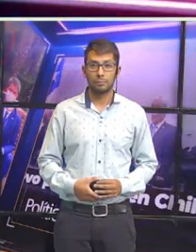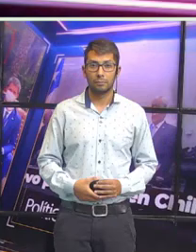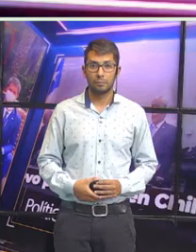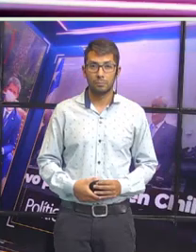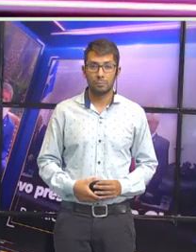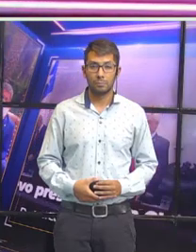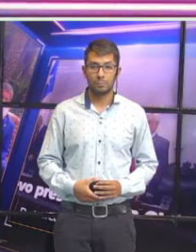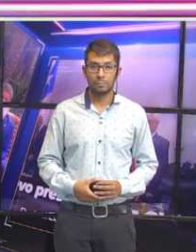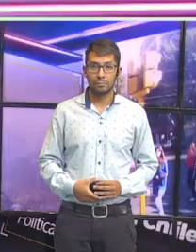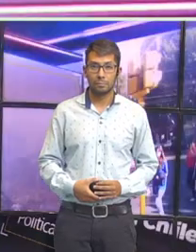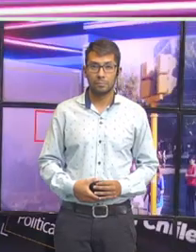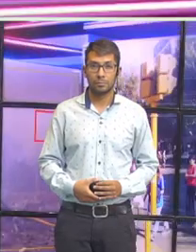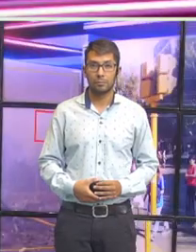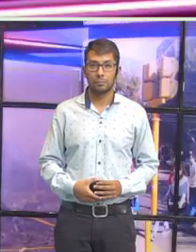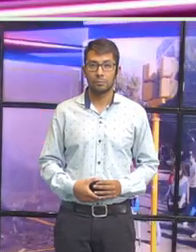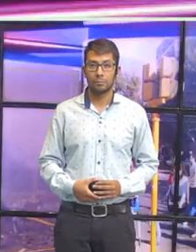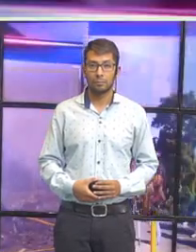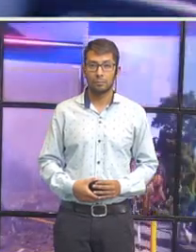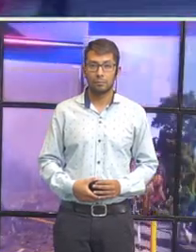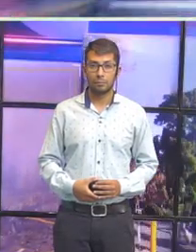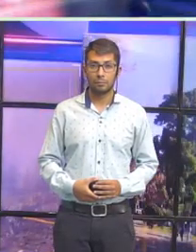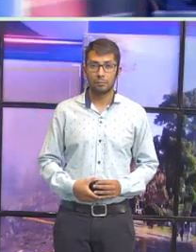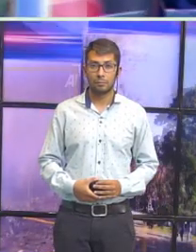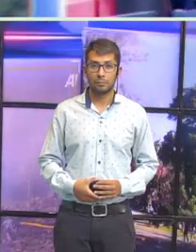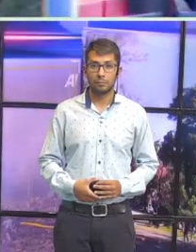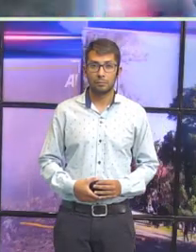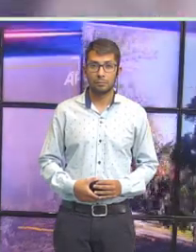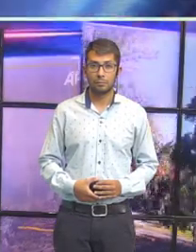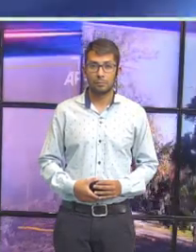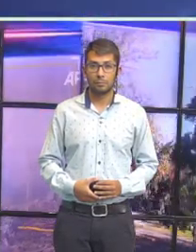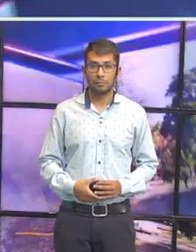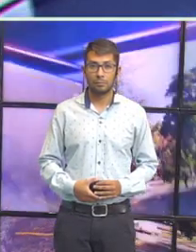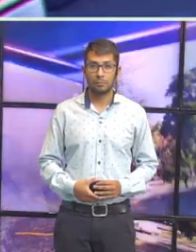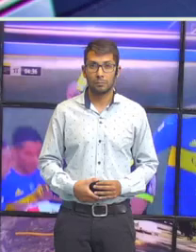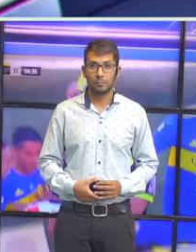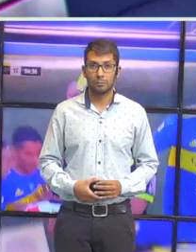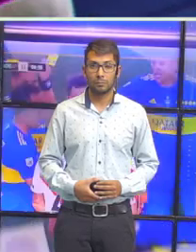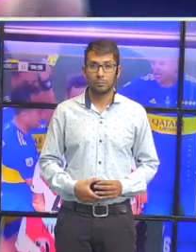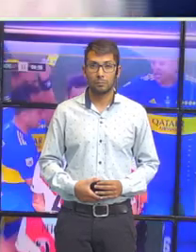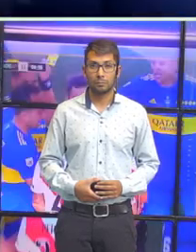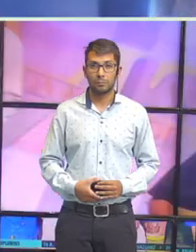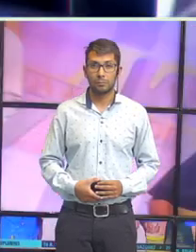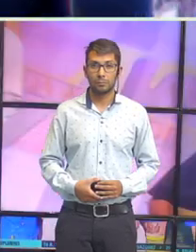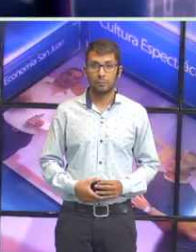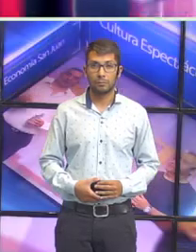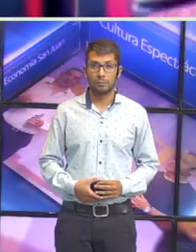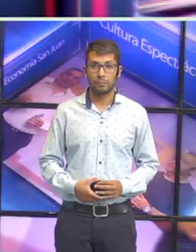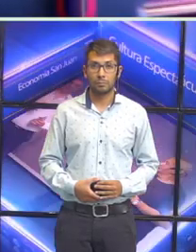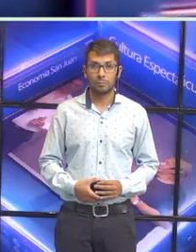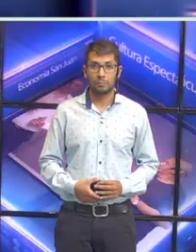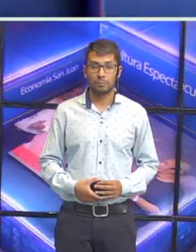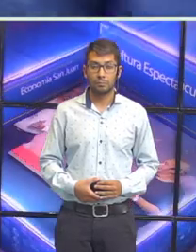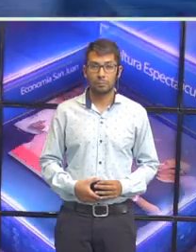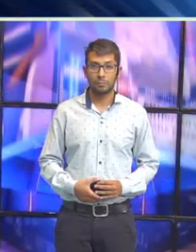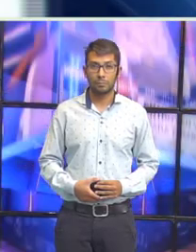este para para llegar algún tipo de este acuerdo normalmente muchas veces estos estos bonos de